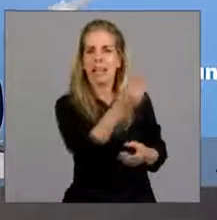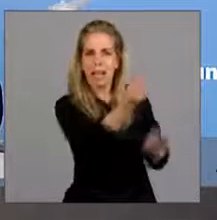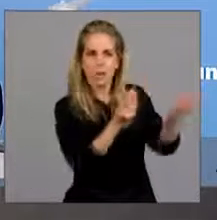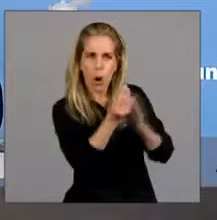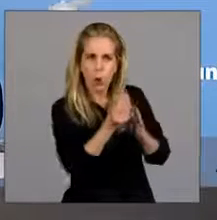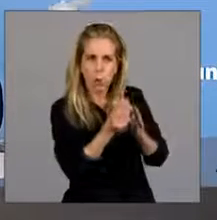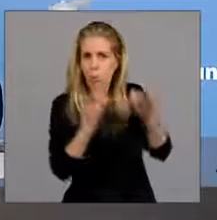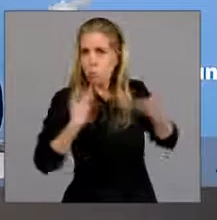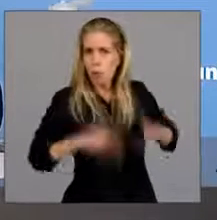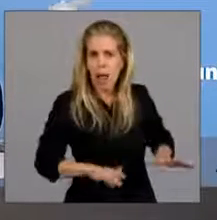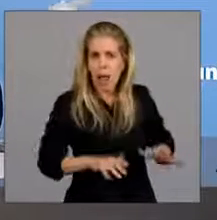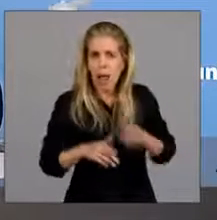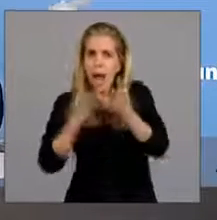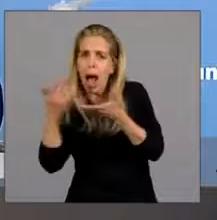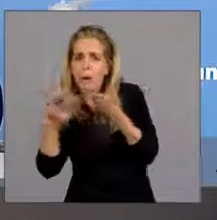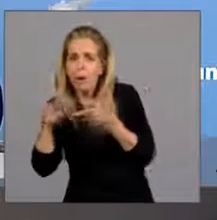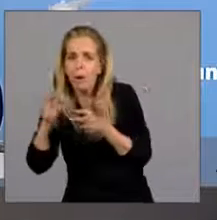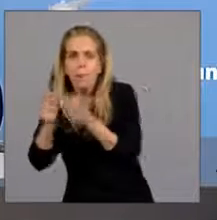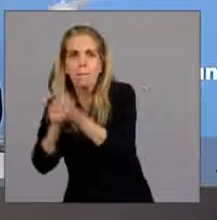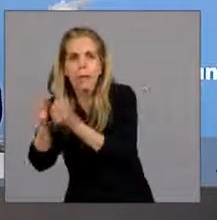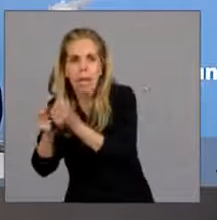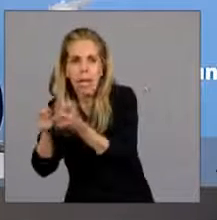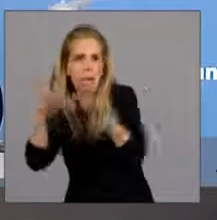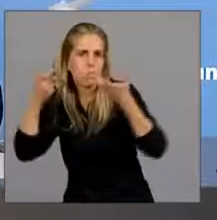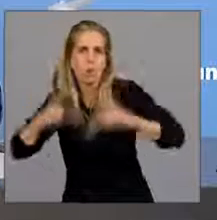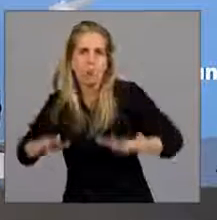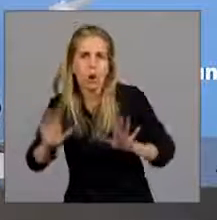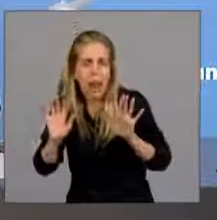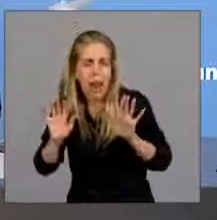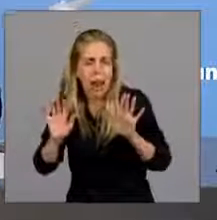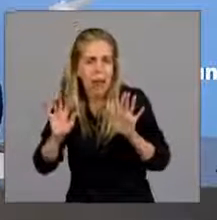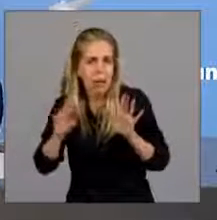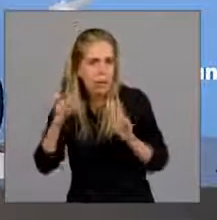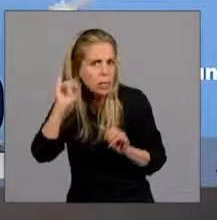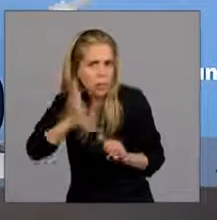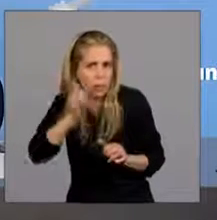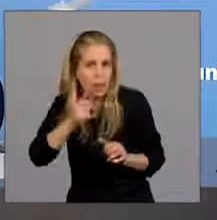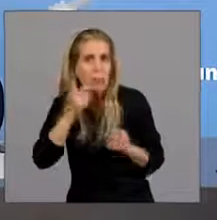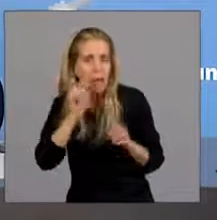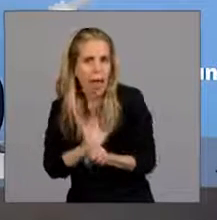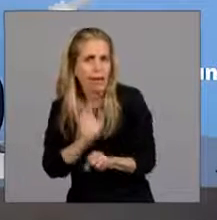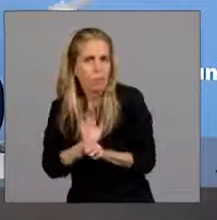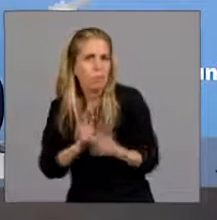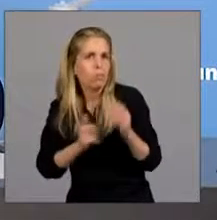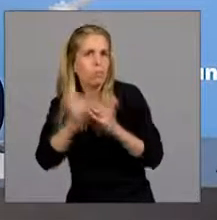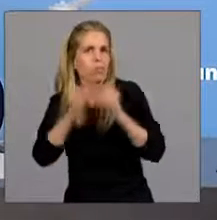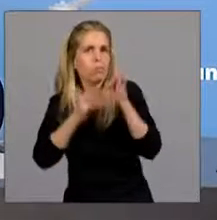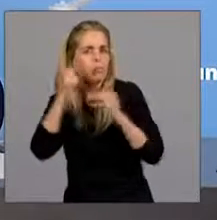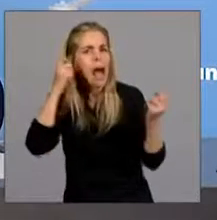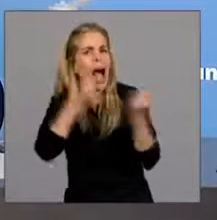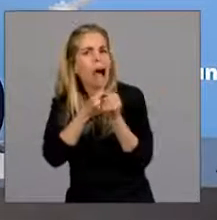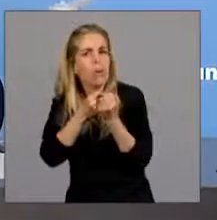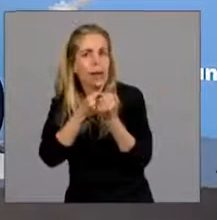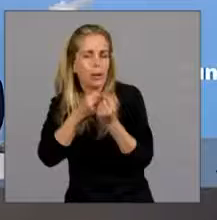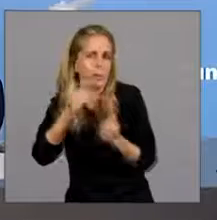y que hablemos con los empresarios tiene que ser algo normal, porque así se construye el consenso de